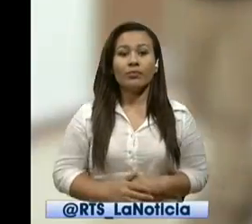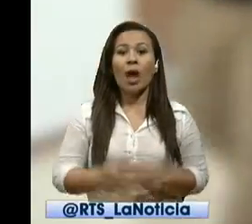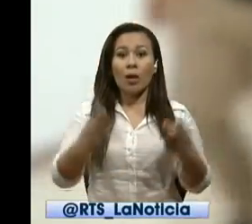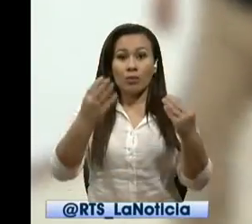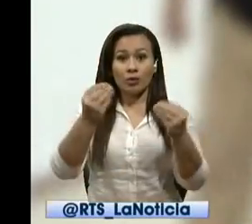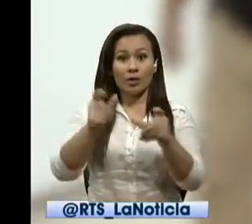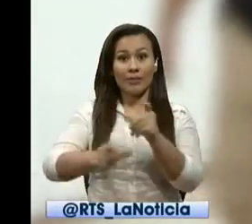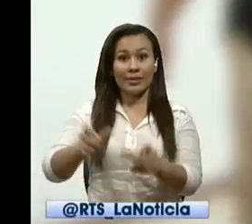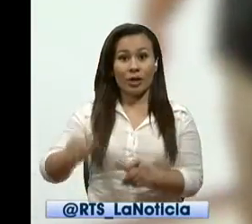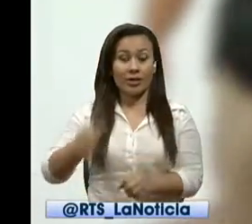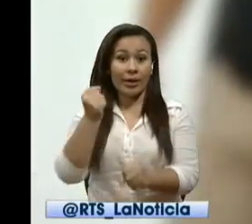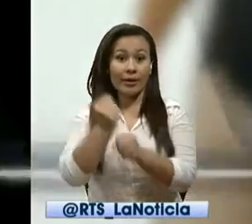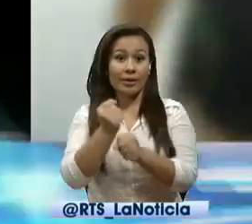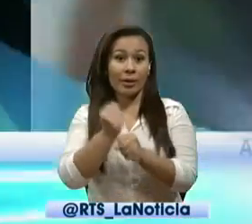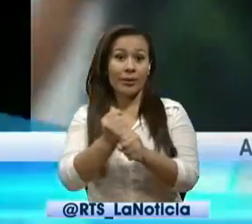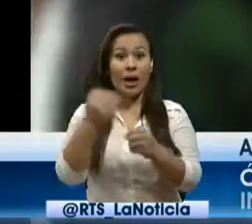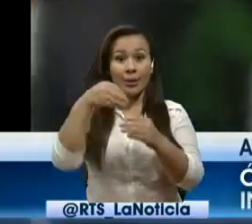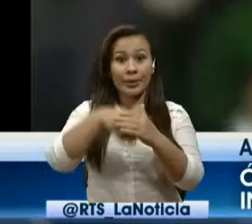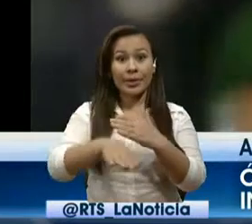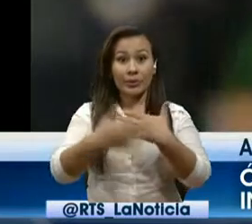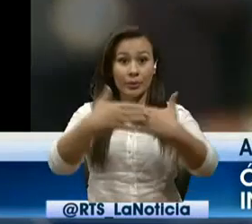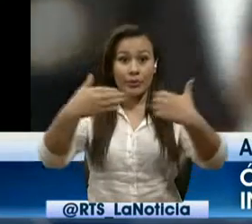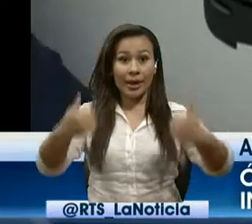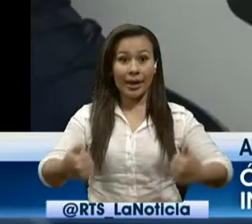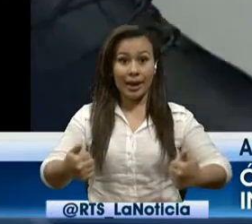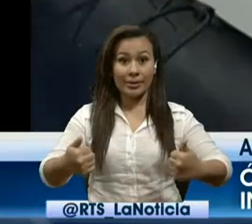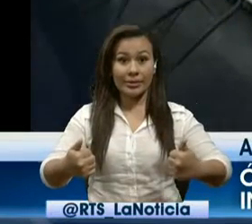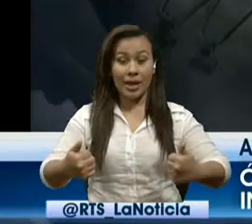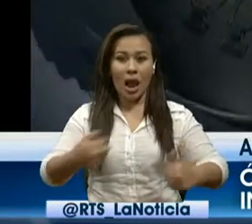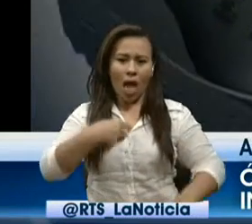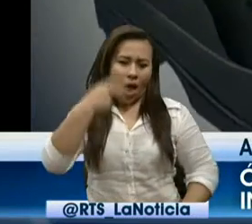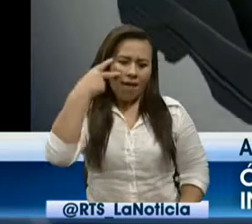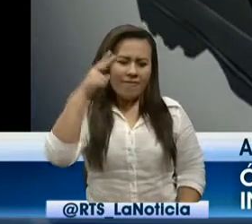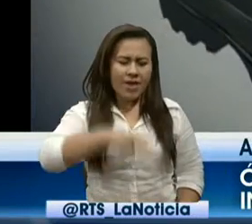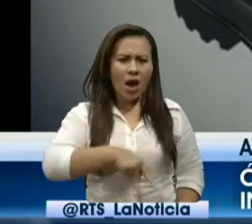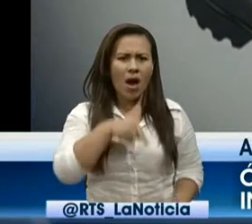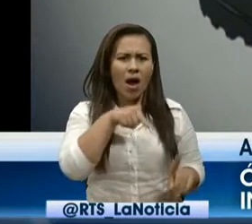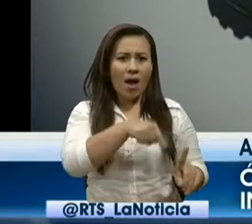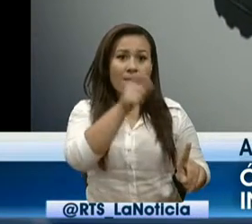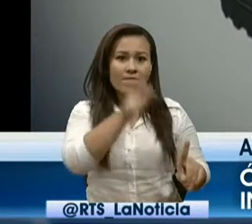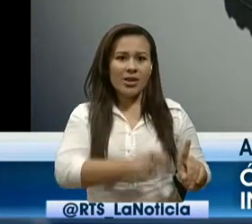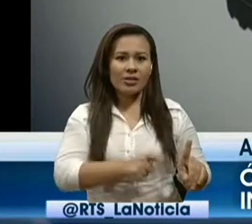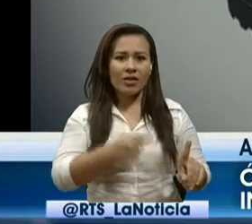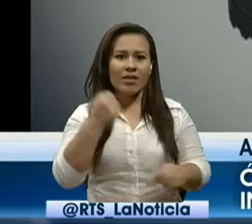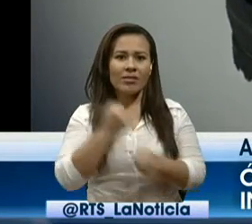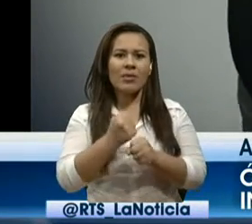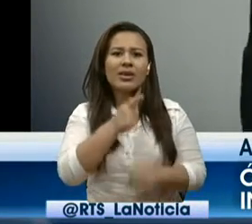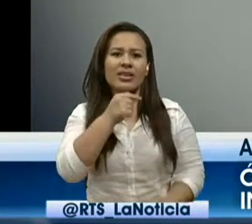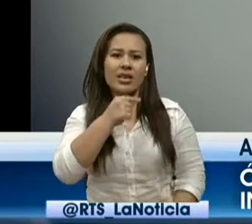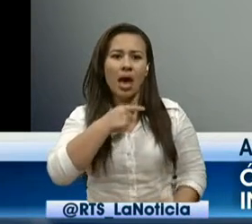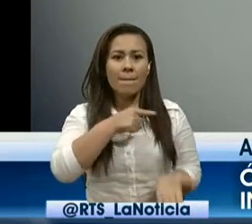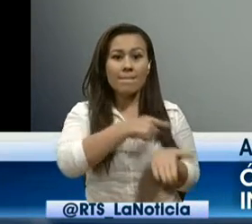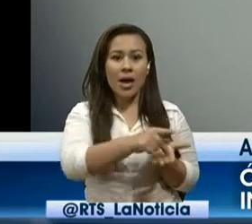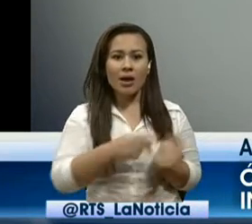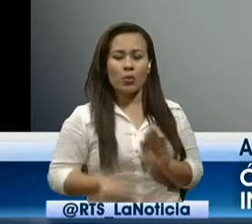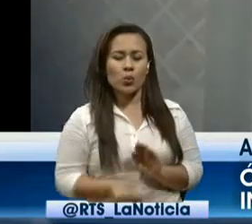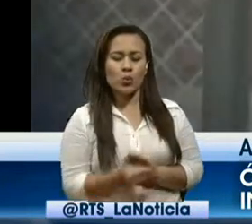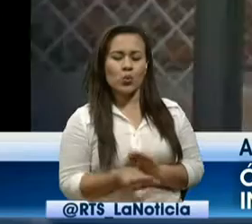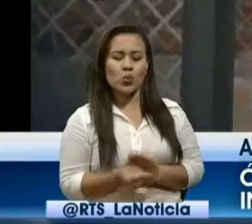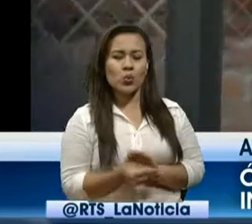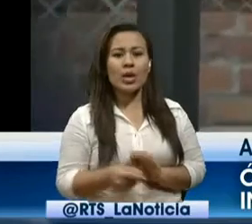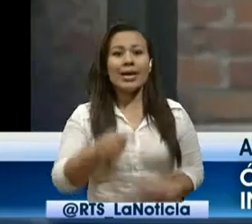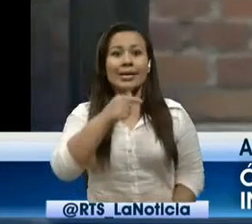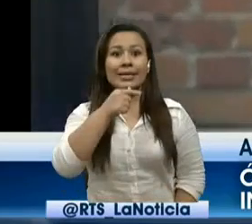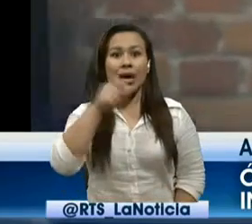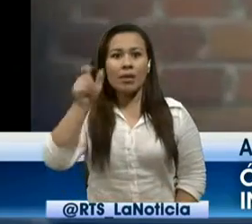guías penitenciarios están bajo la mirada de las autoridades, luego de que descubrieran que estos elementos ingresaban objetos